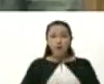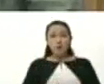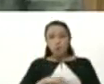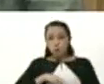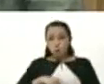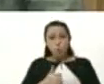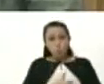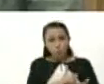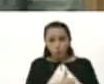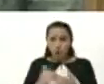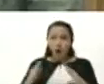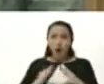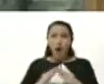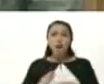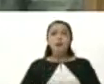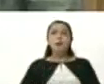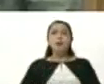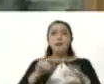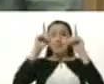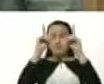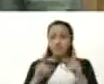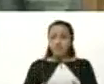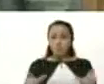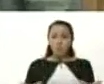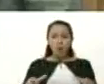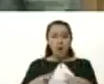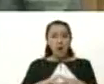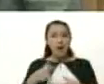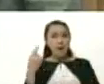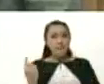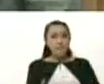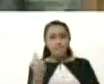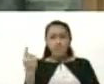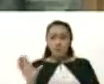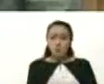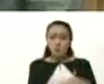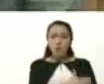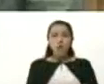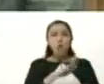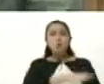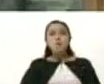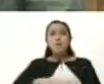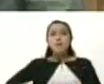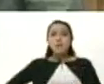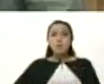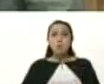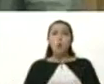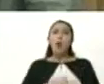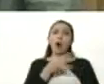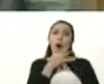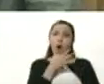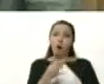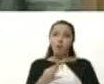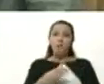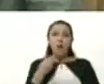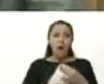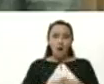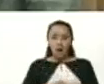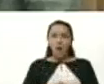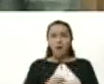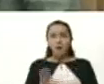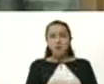en la casa y, por supuesto, cuando decidimos hacer el primer disco de canciones infantiles, nos fue más fácil pues hacer esa canción.